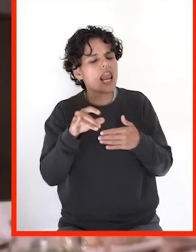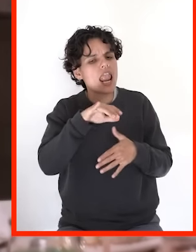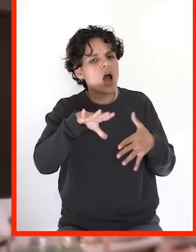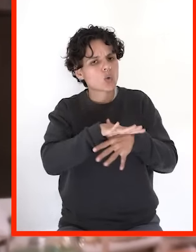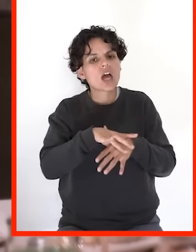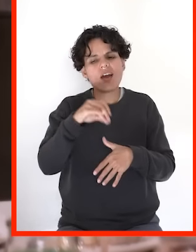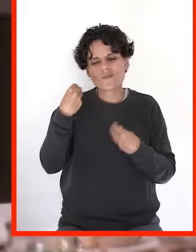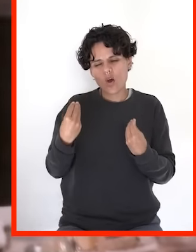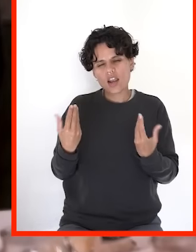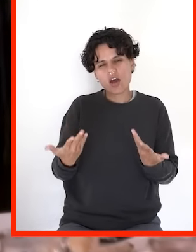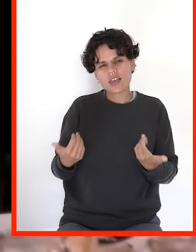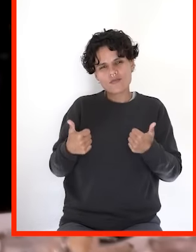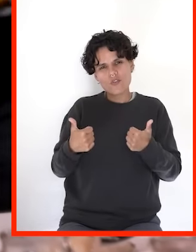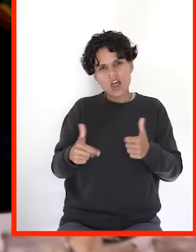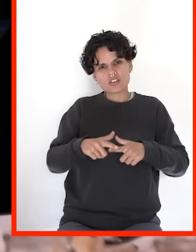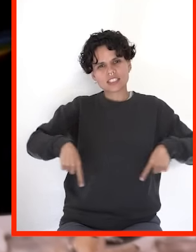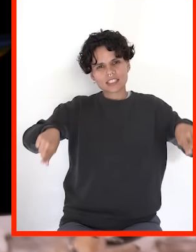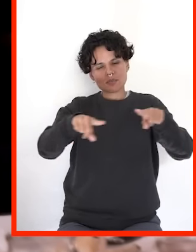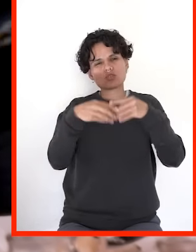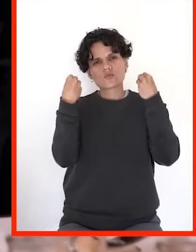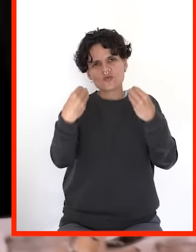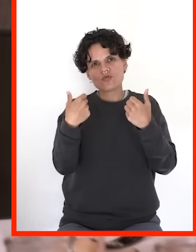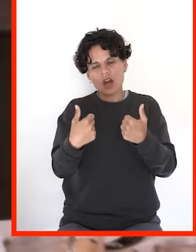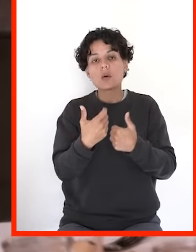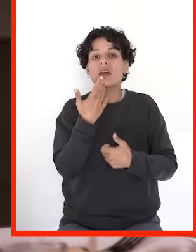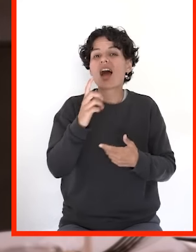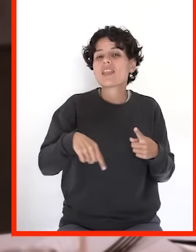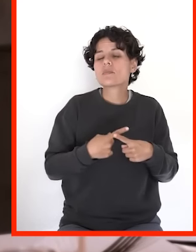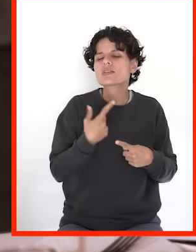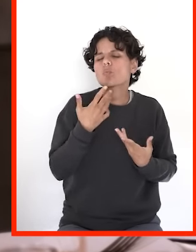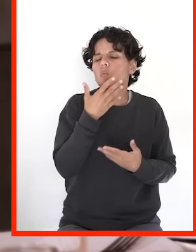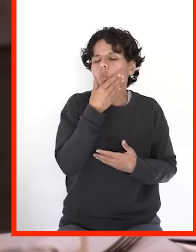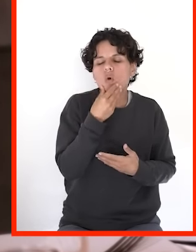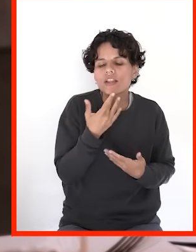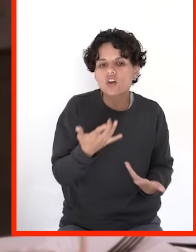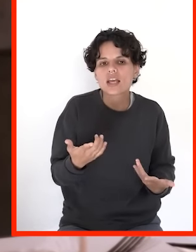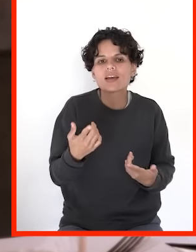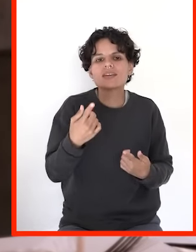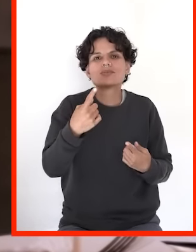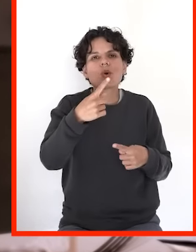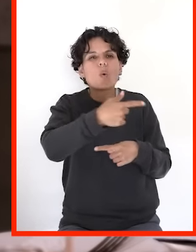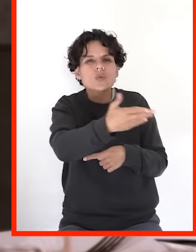bueno. Porque además se da algo muy lindo, que es que la gente los conoce